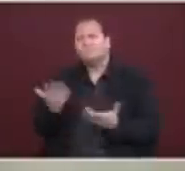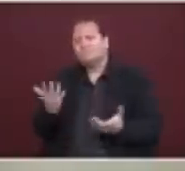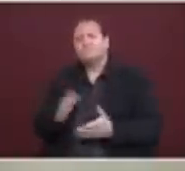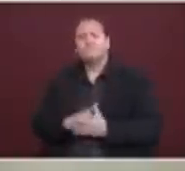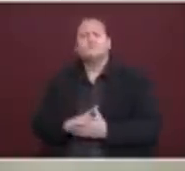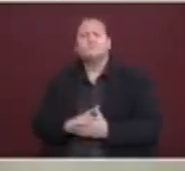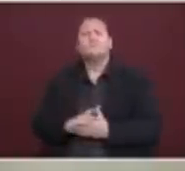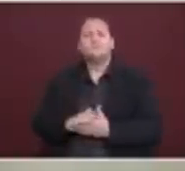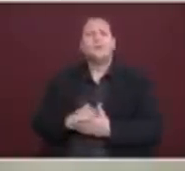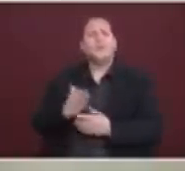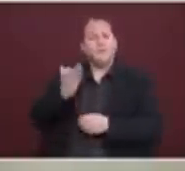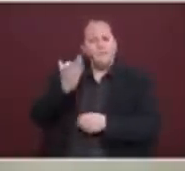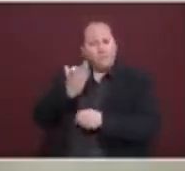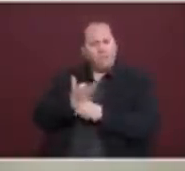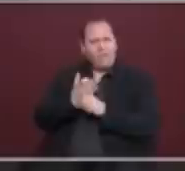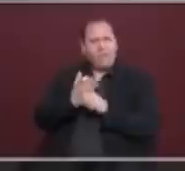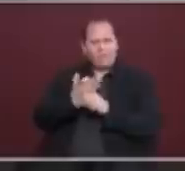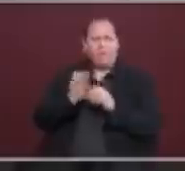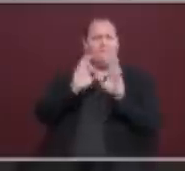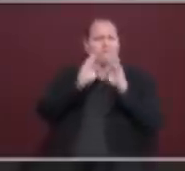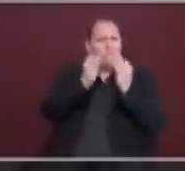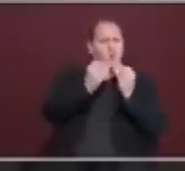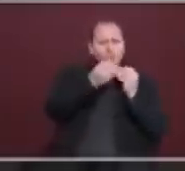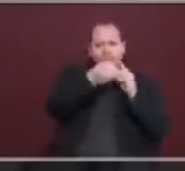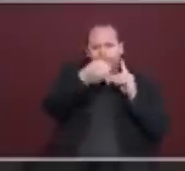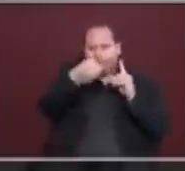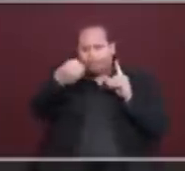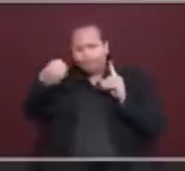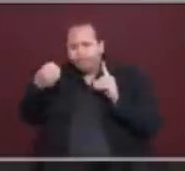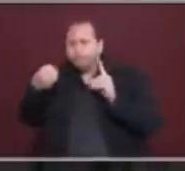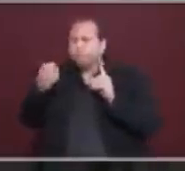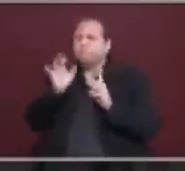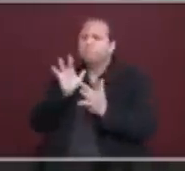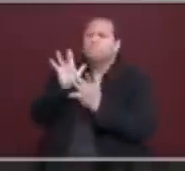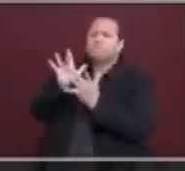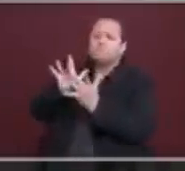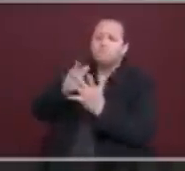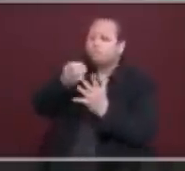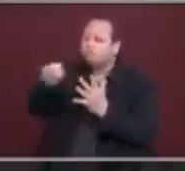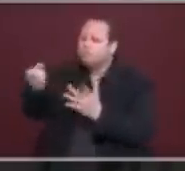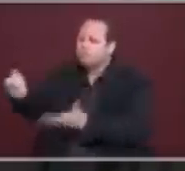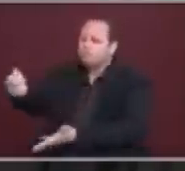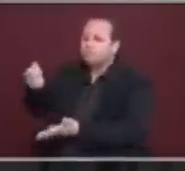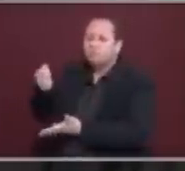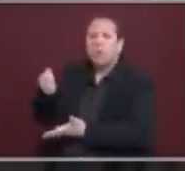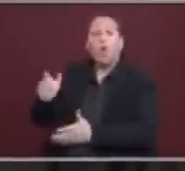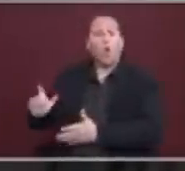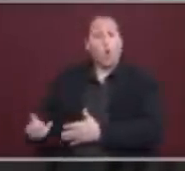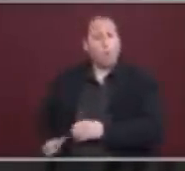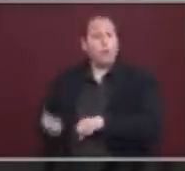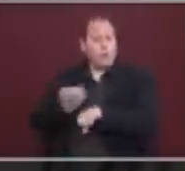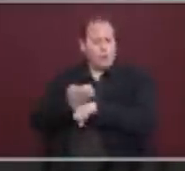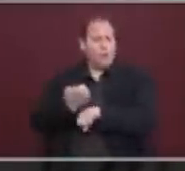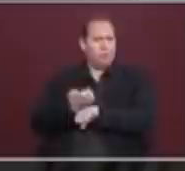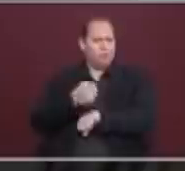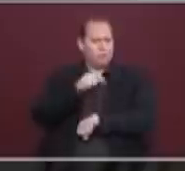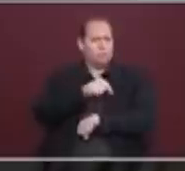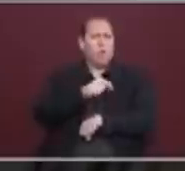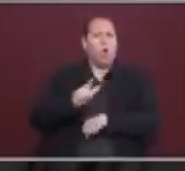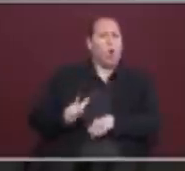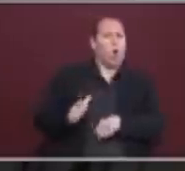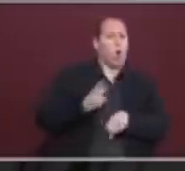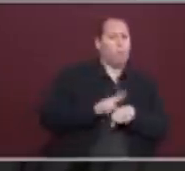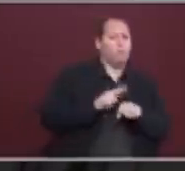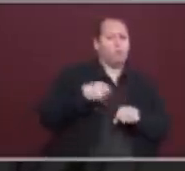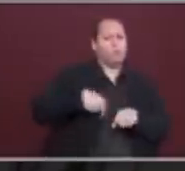hay un mecanismo para eso los gobiernos estatales en este caso el gobernador de